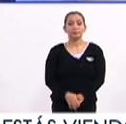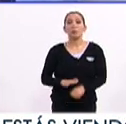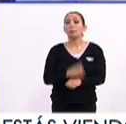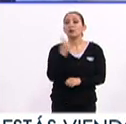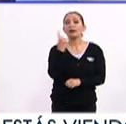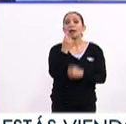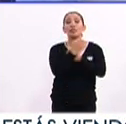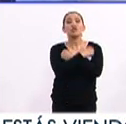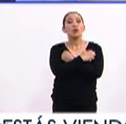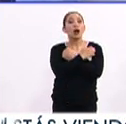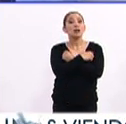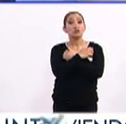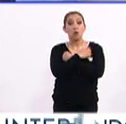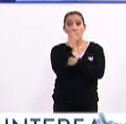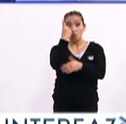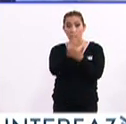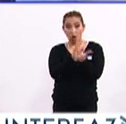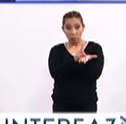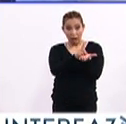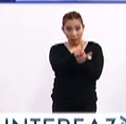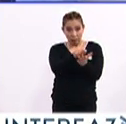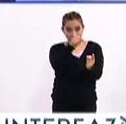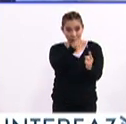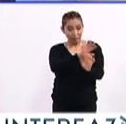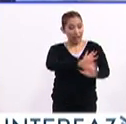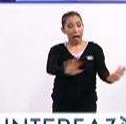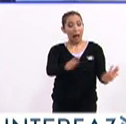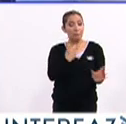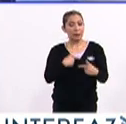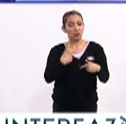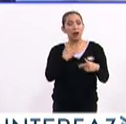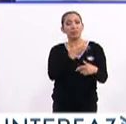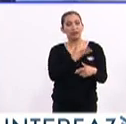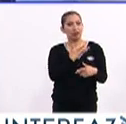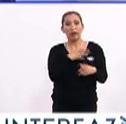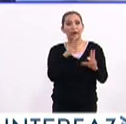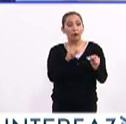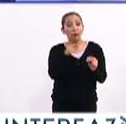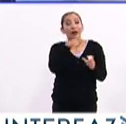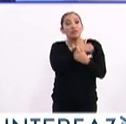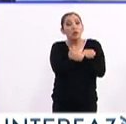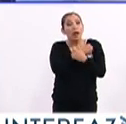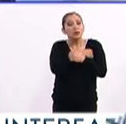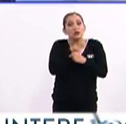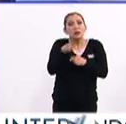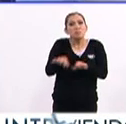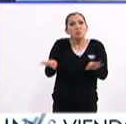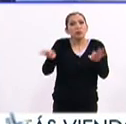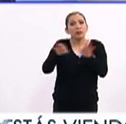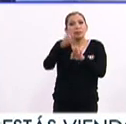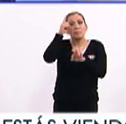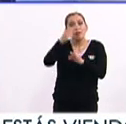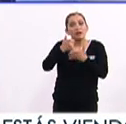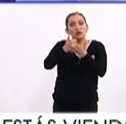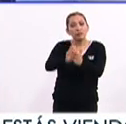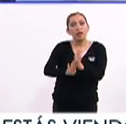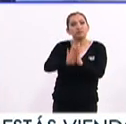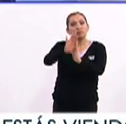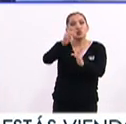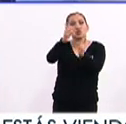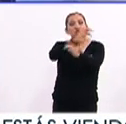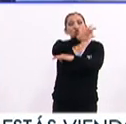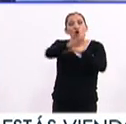la educación no es solo un derecho fundamental de la persona, es clave de desarrollo